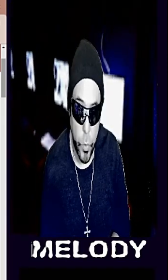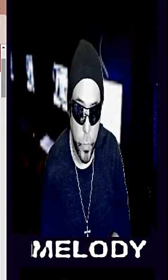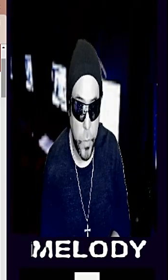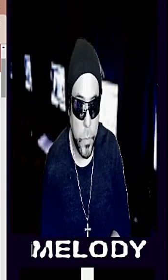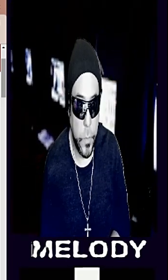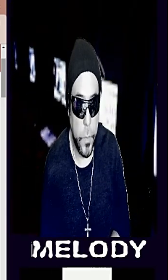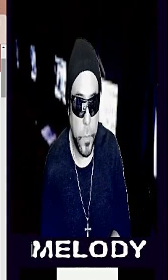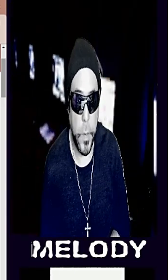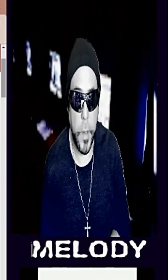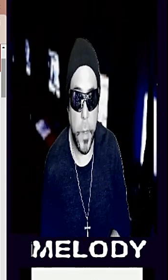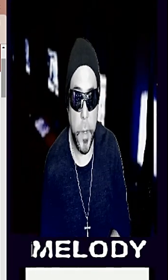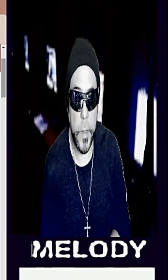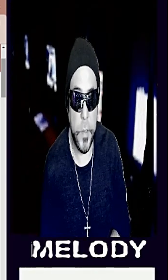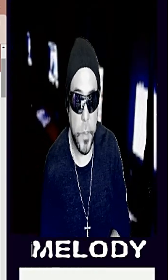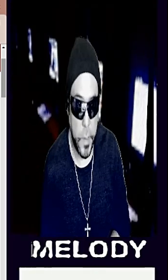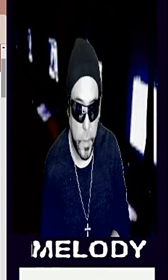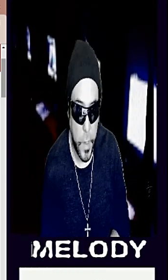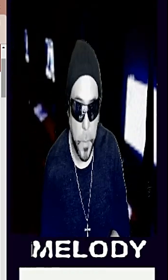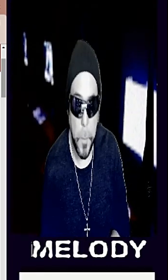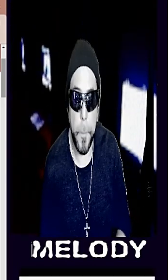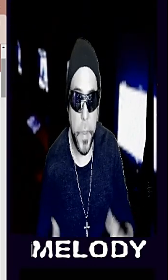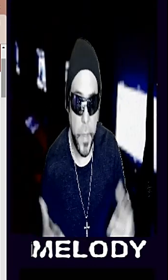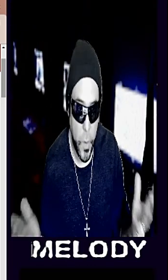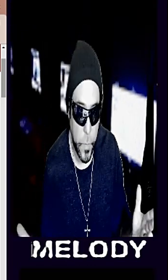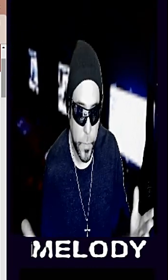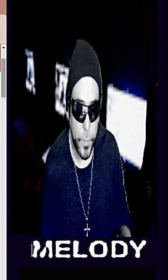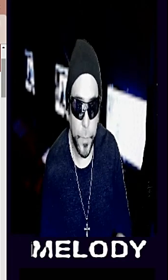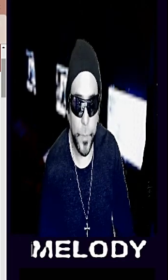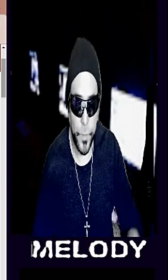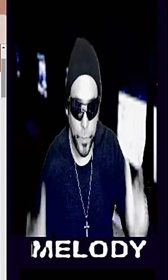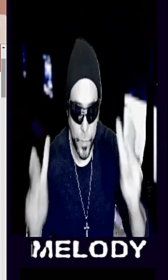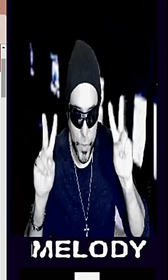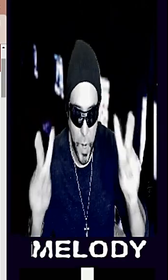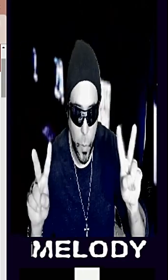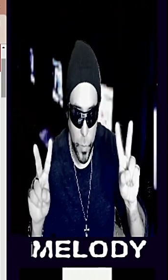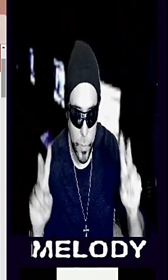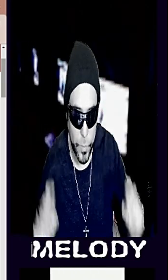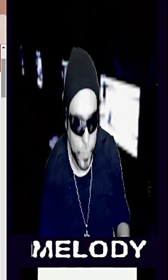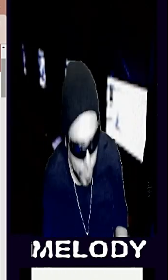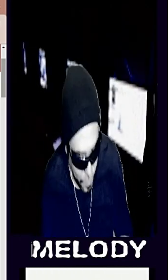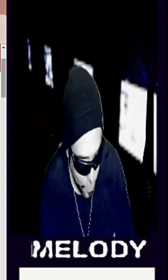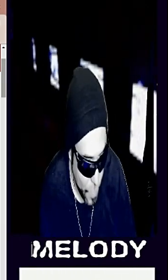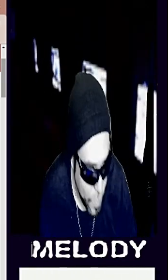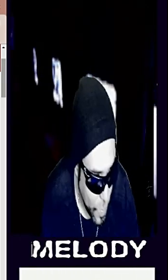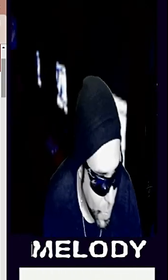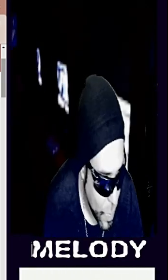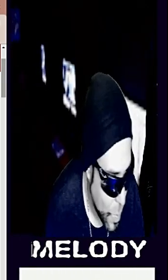Y yo los veo en el siguiente video. Chao.